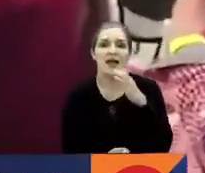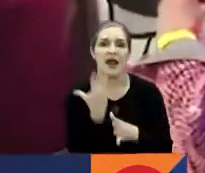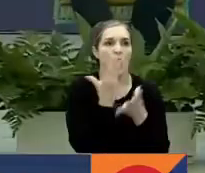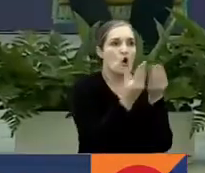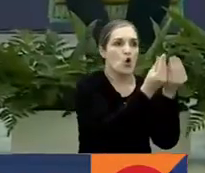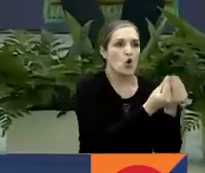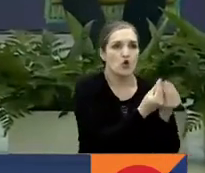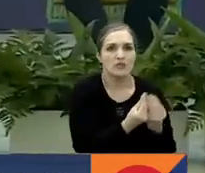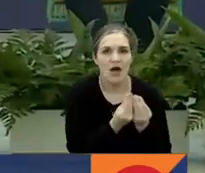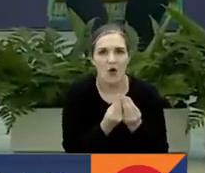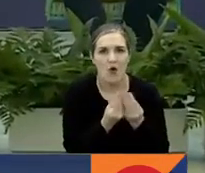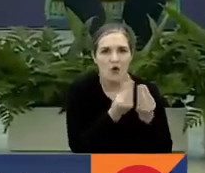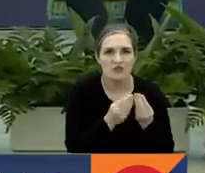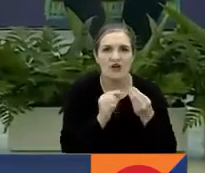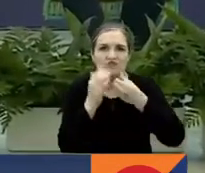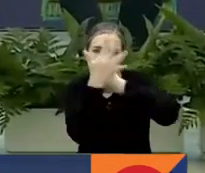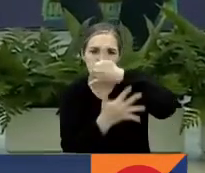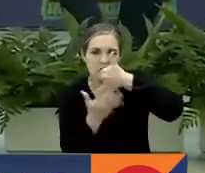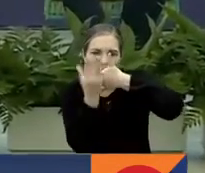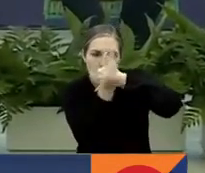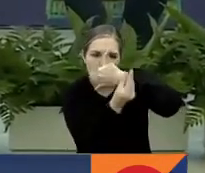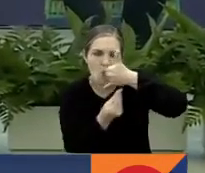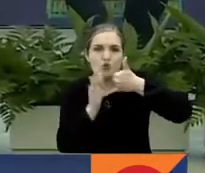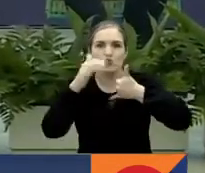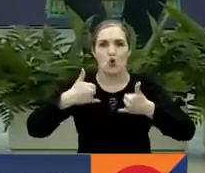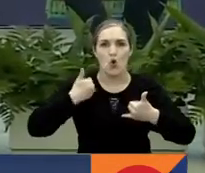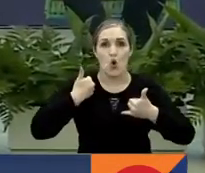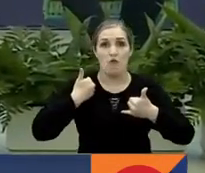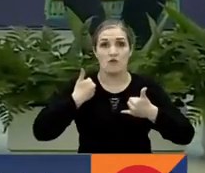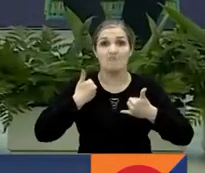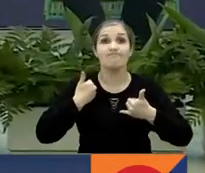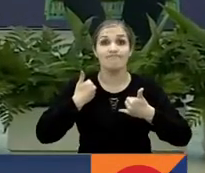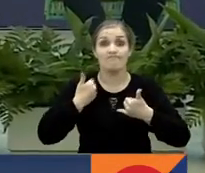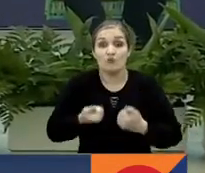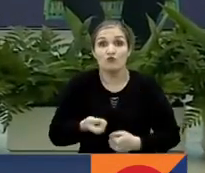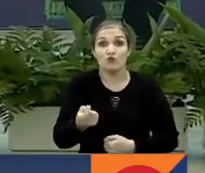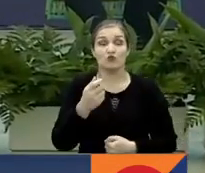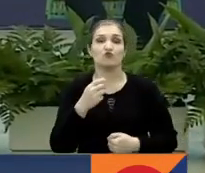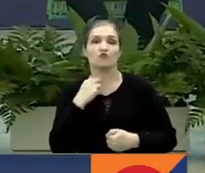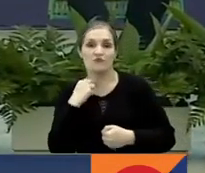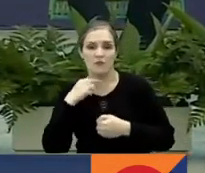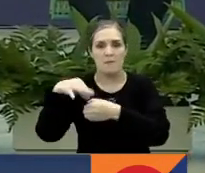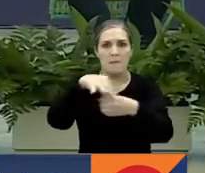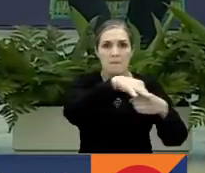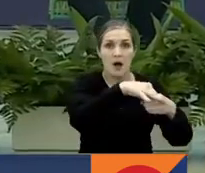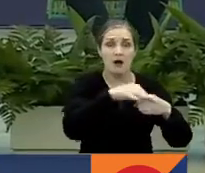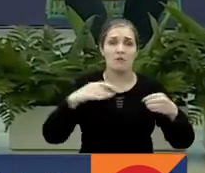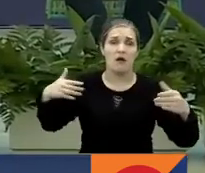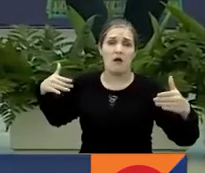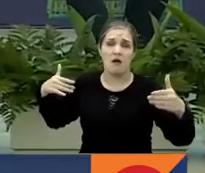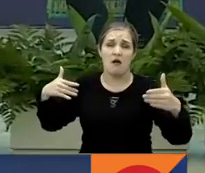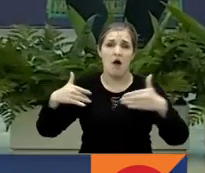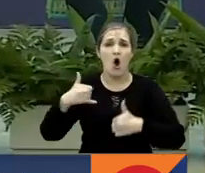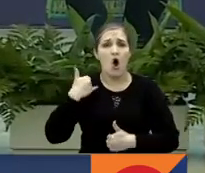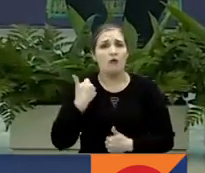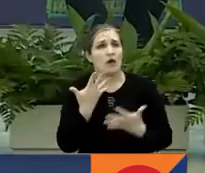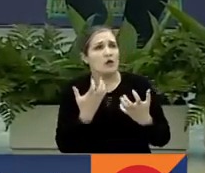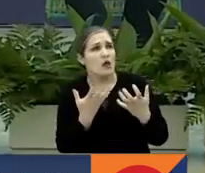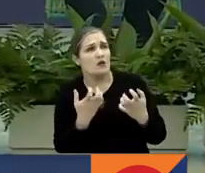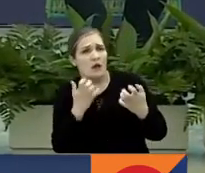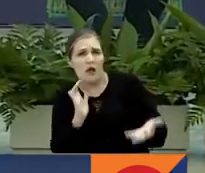elecciones como un hito histórico de la democracia colombiana y agregó que se materializa el anhelo de muchos años de los jóvenes de Colombia de tener